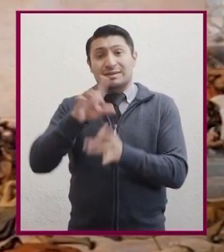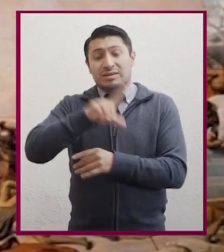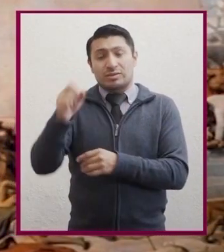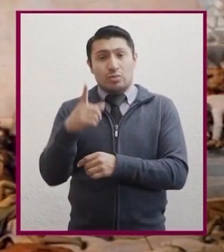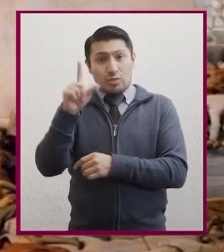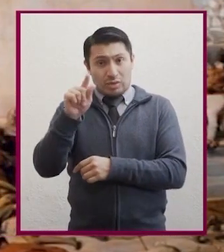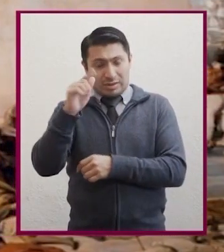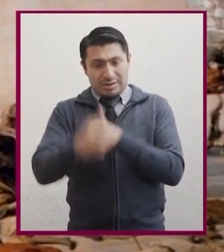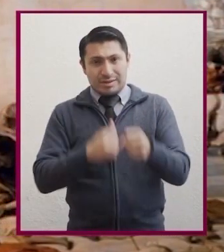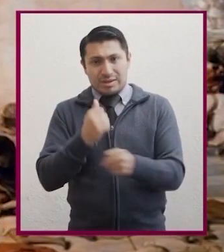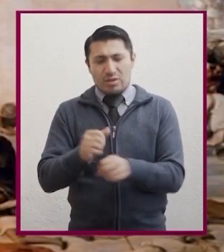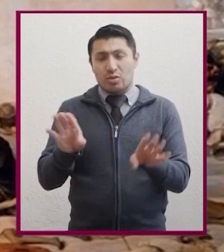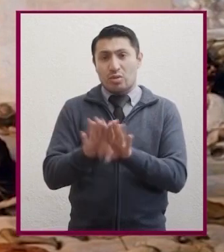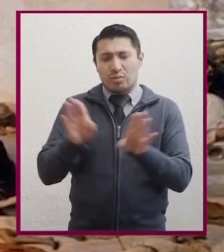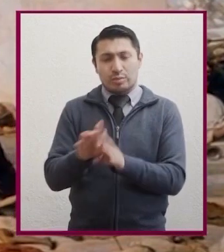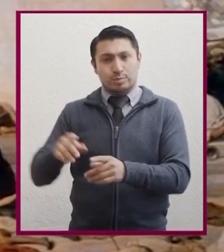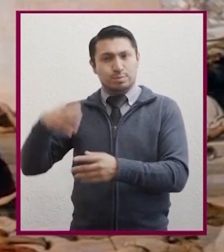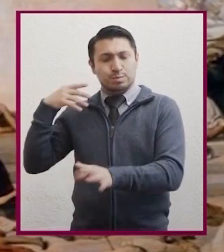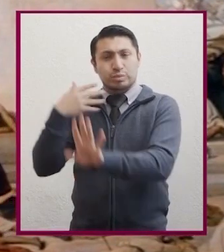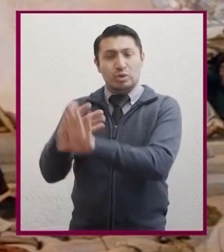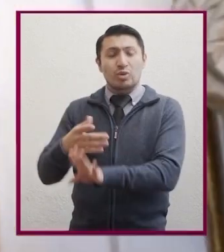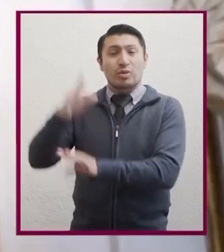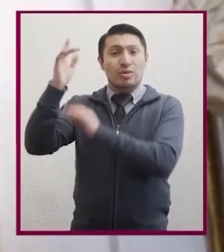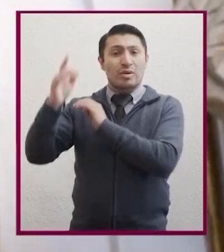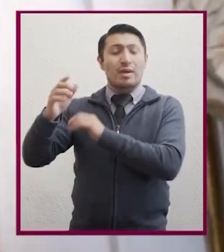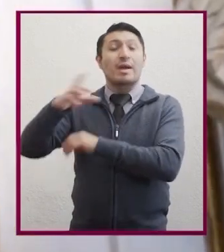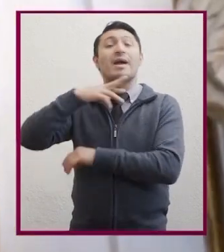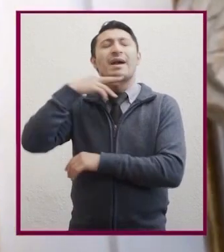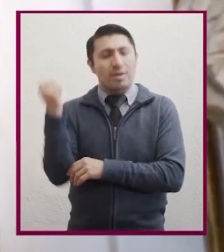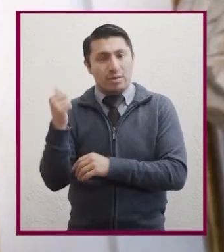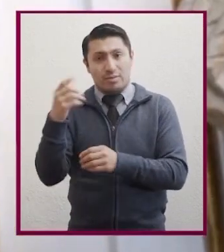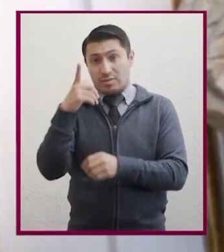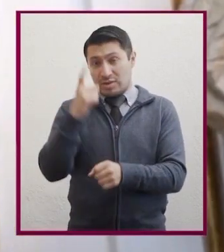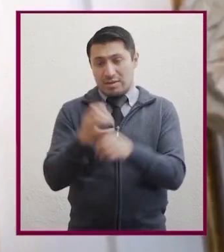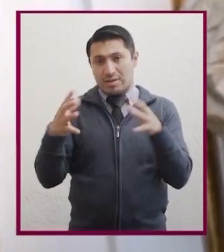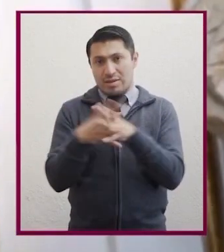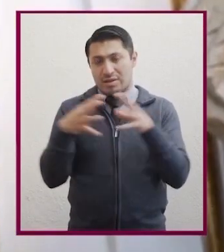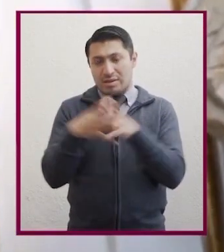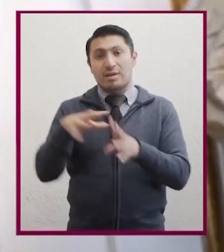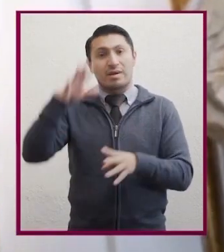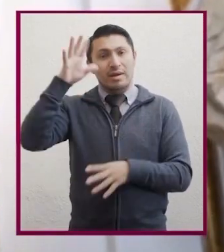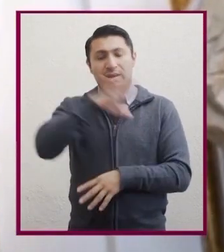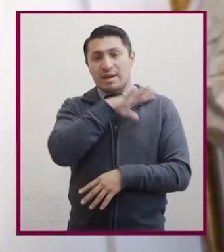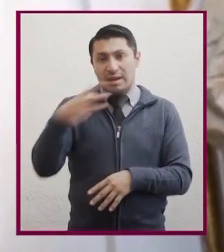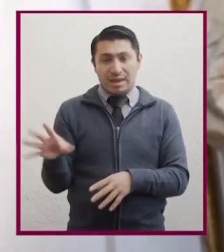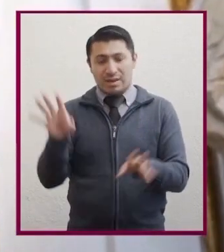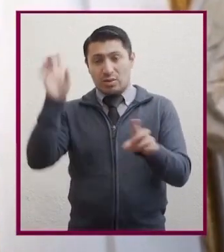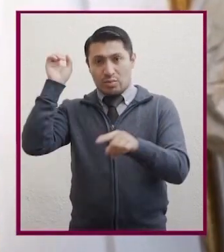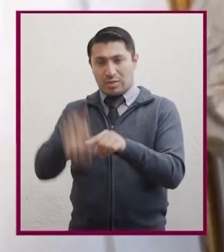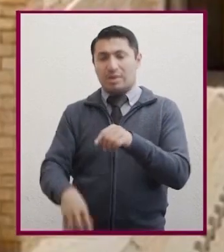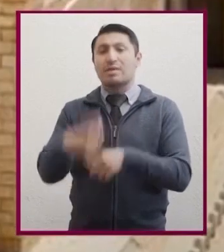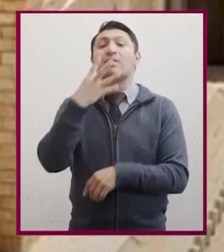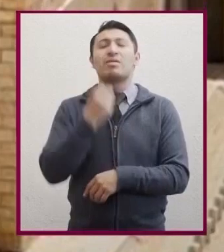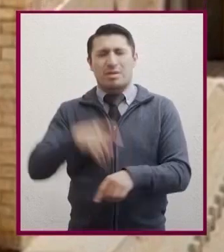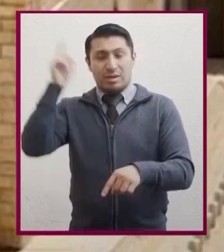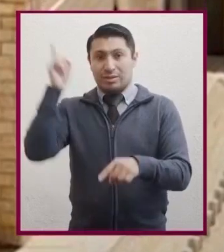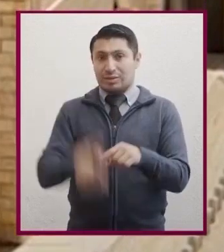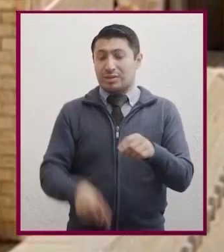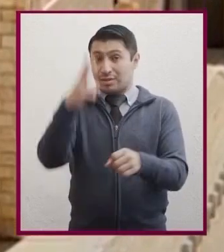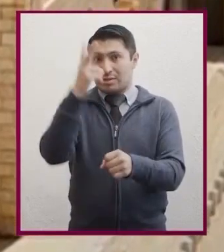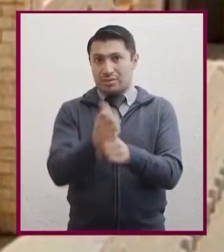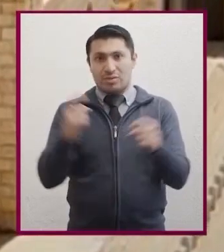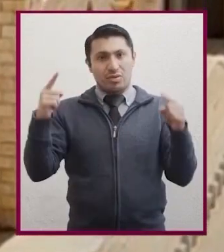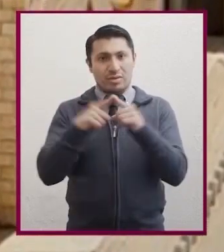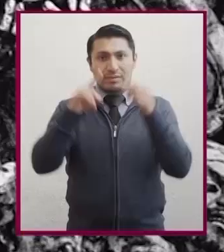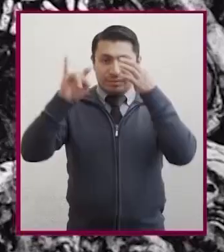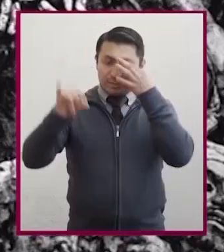contra del Imperio Romano. En esta primera guerra judeo-romana, el general Tito derrota a los judíos y destruye el segundo templo